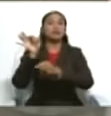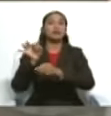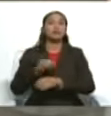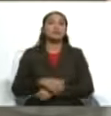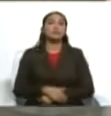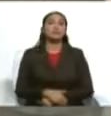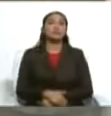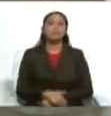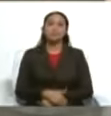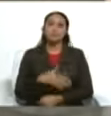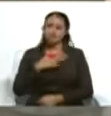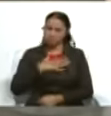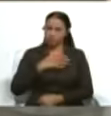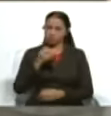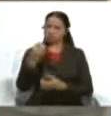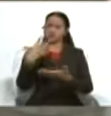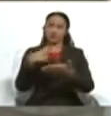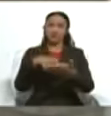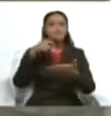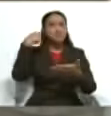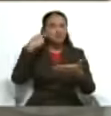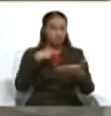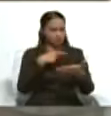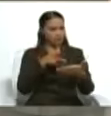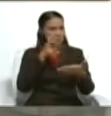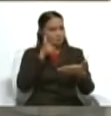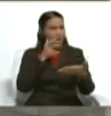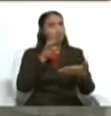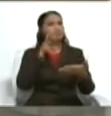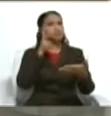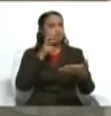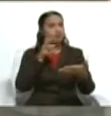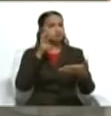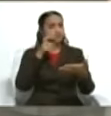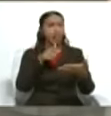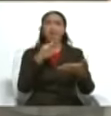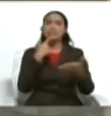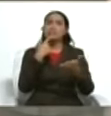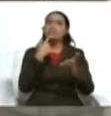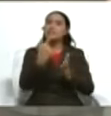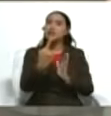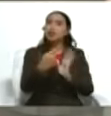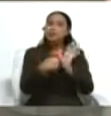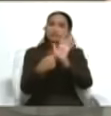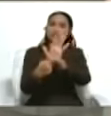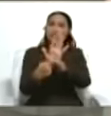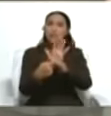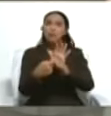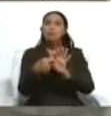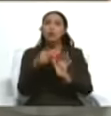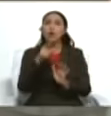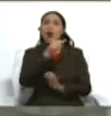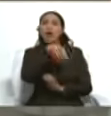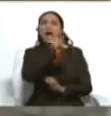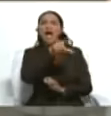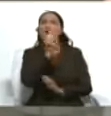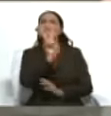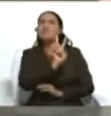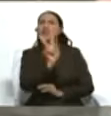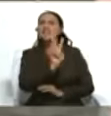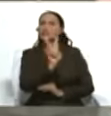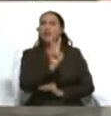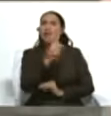Y me pongo a escuchar la cosa y entonces dice que nosotros los venezolanos, o mejor dicho, la